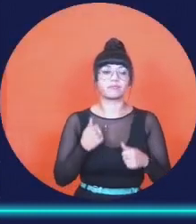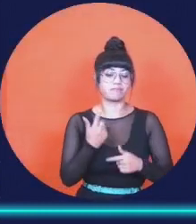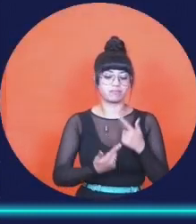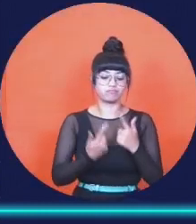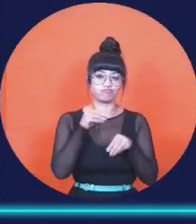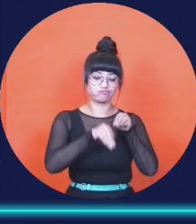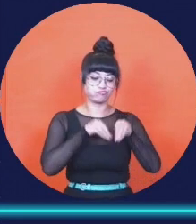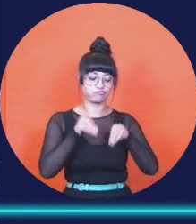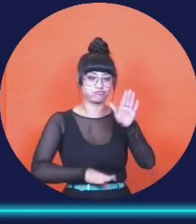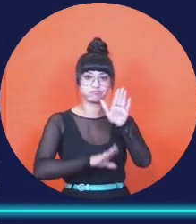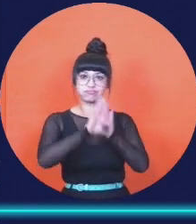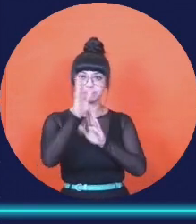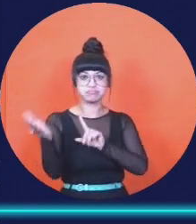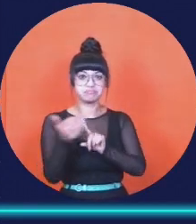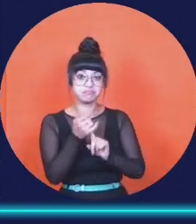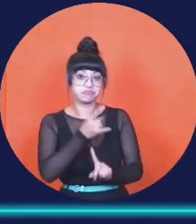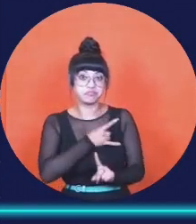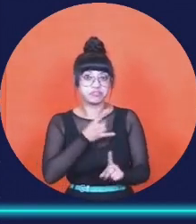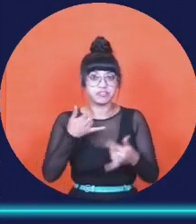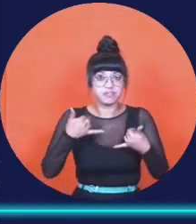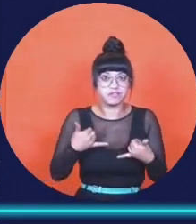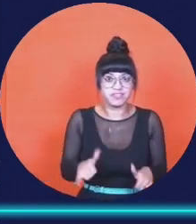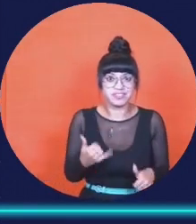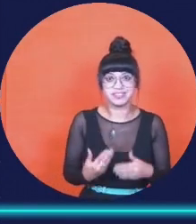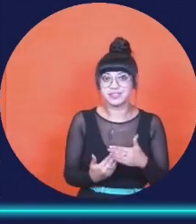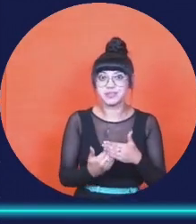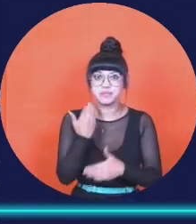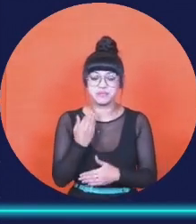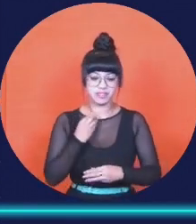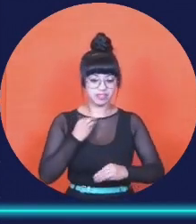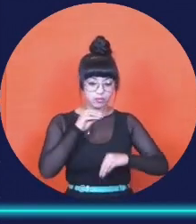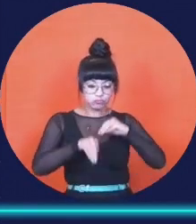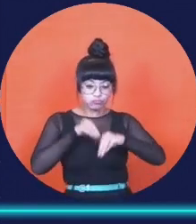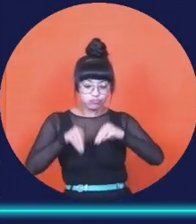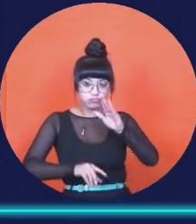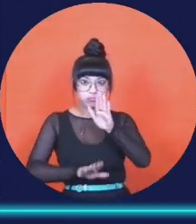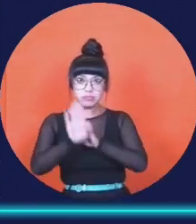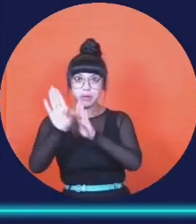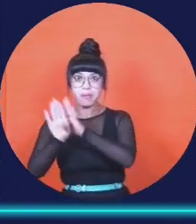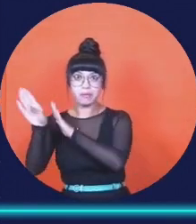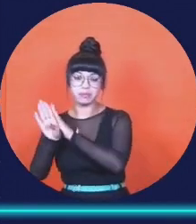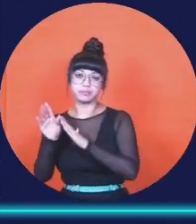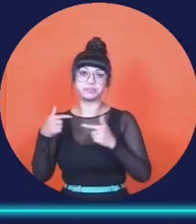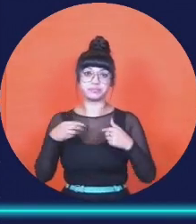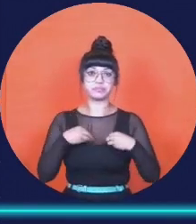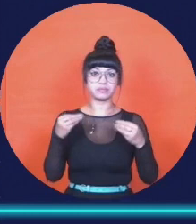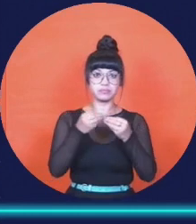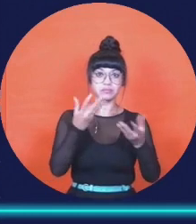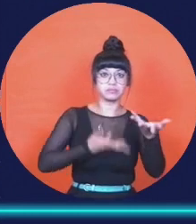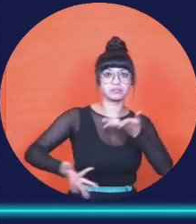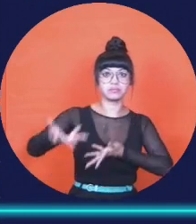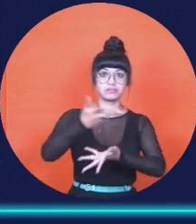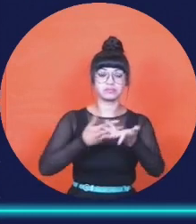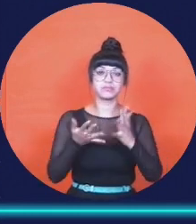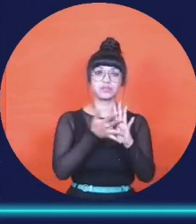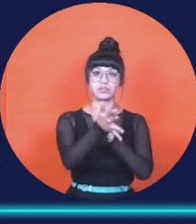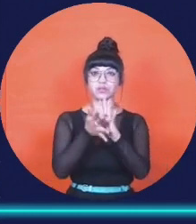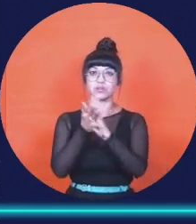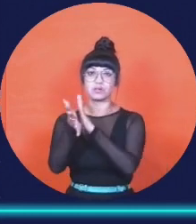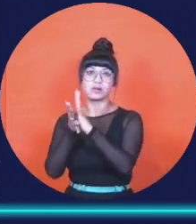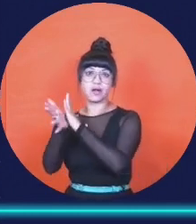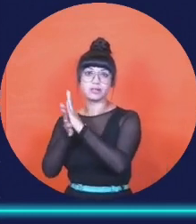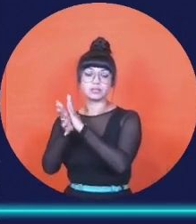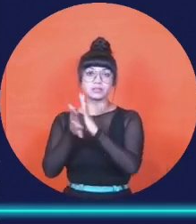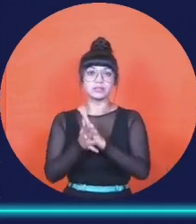salí de la universidad con unos compañeros de la universidad. Y en general, para que hagamos esto más amable, les tengo que contar que uno